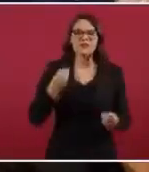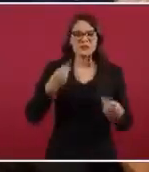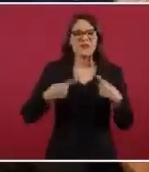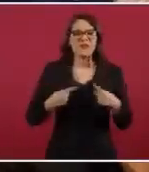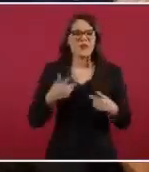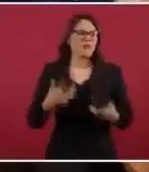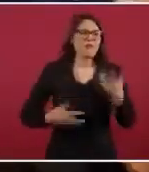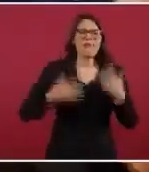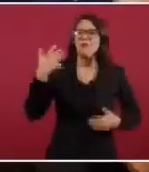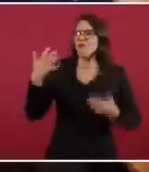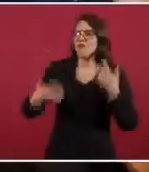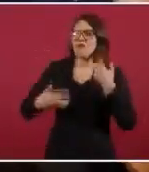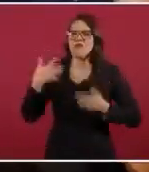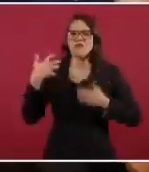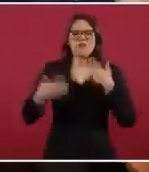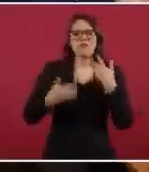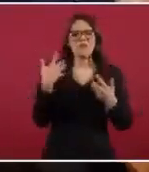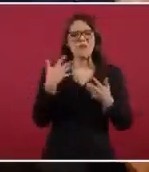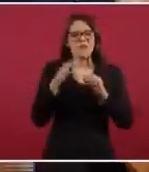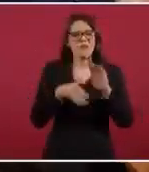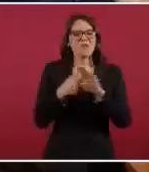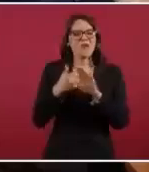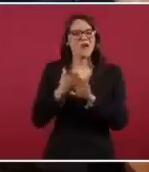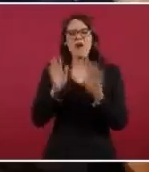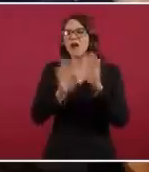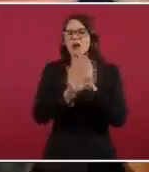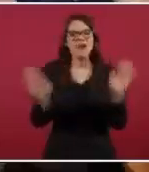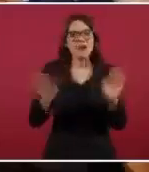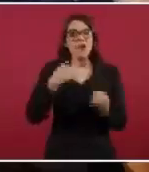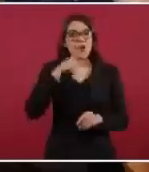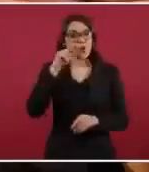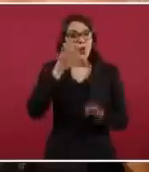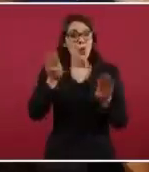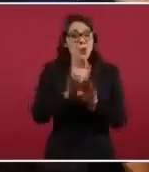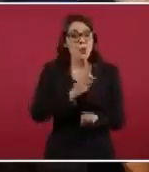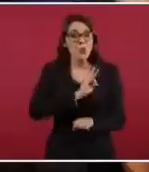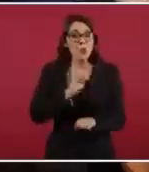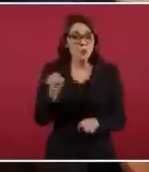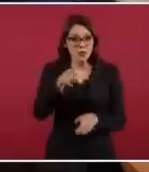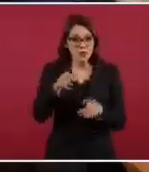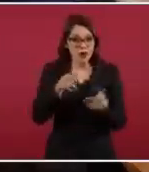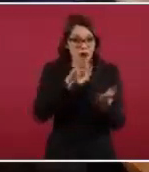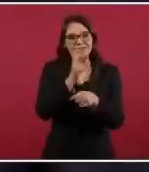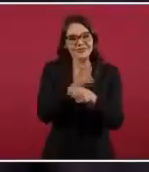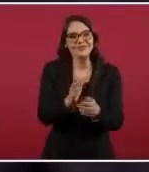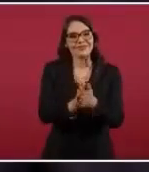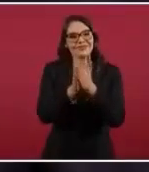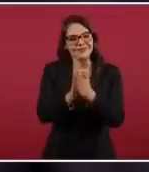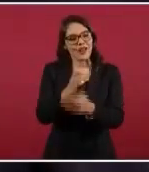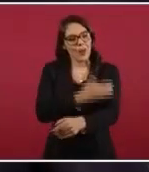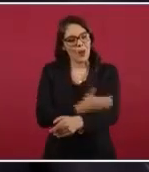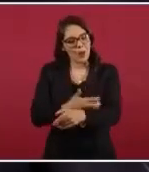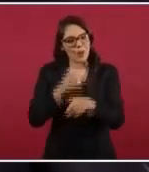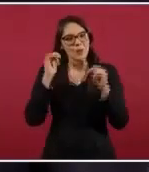provocando. No veo otra manera más que demostrar el apoyo que usted tiene. Pero